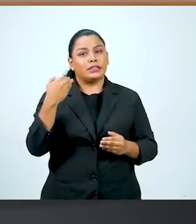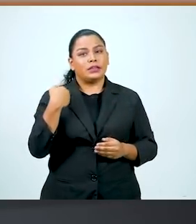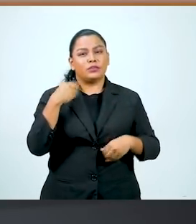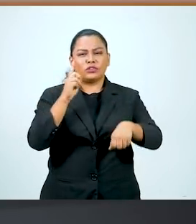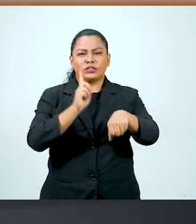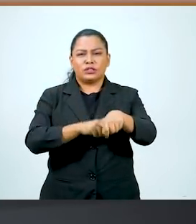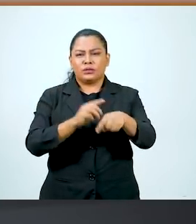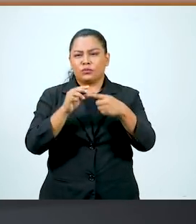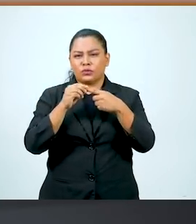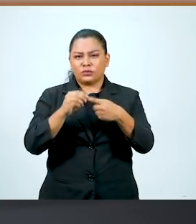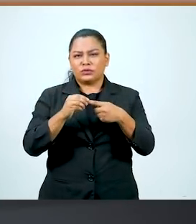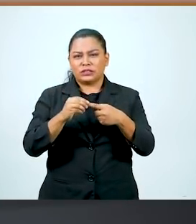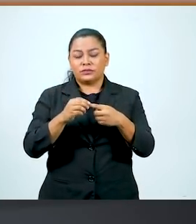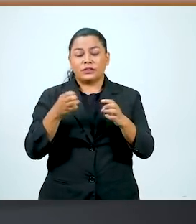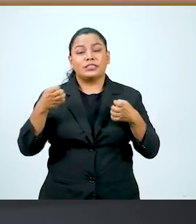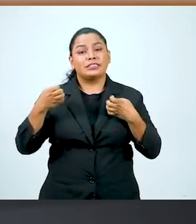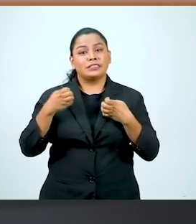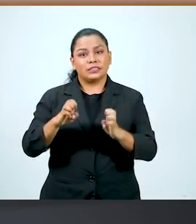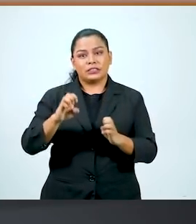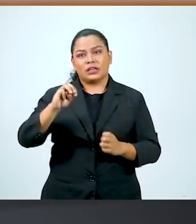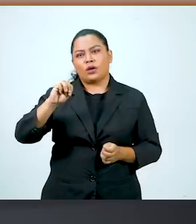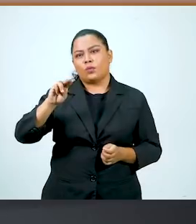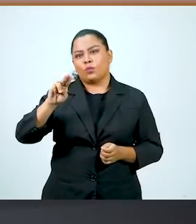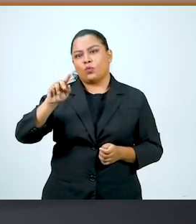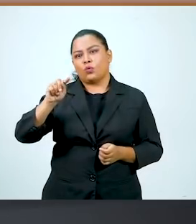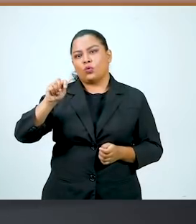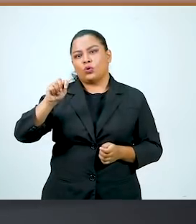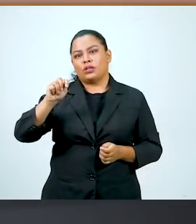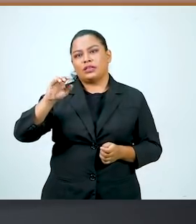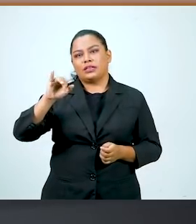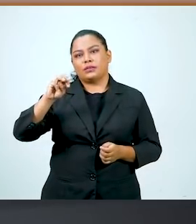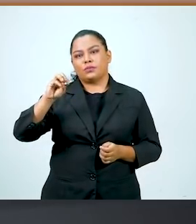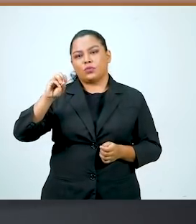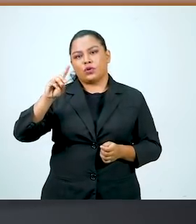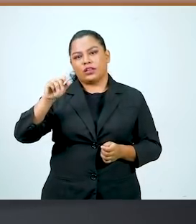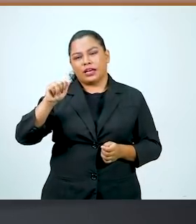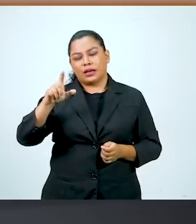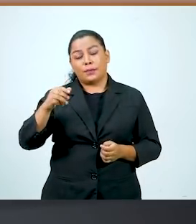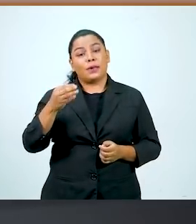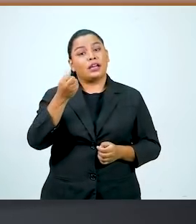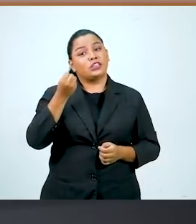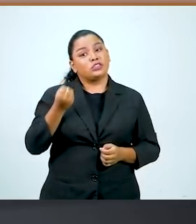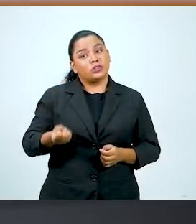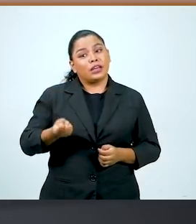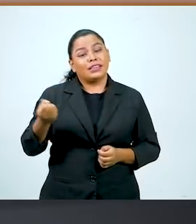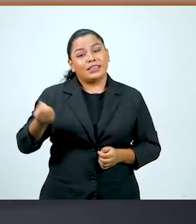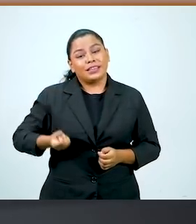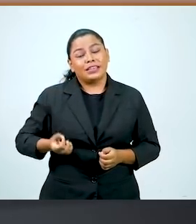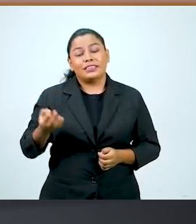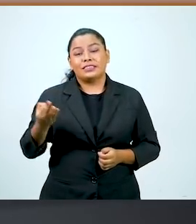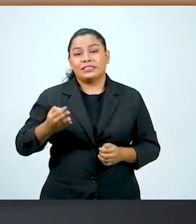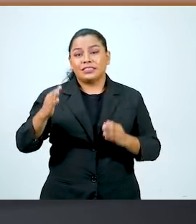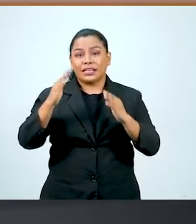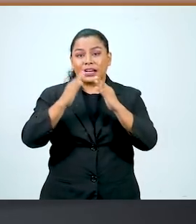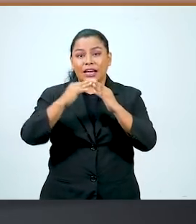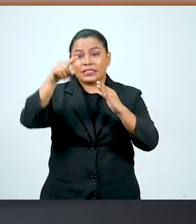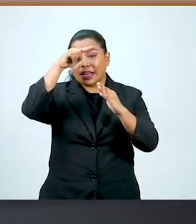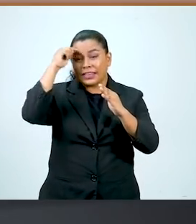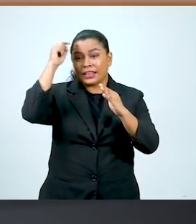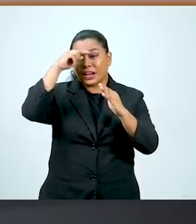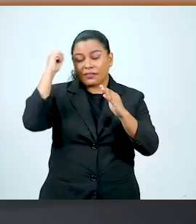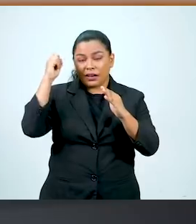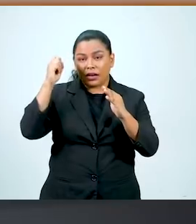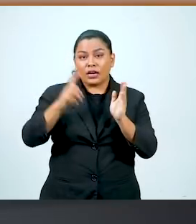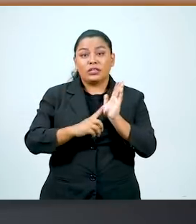una sección especial que es la estrategia multimodal para aquellos estudiantes que necesitan trabajar desde casa y que